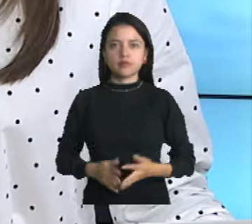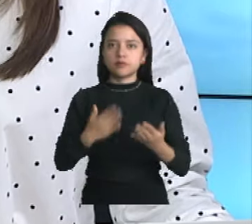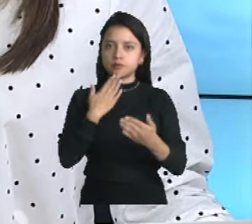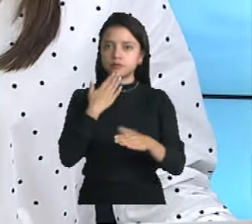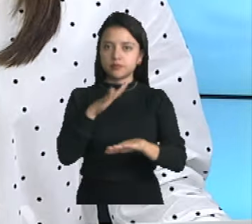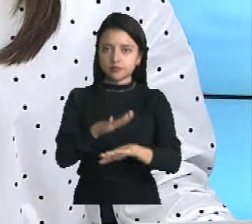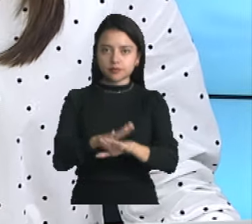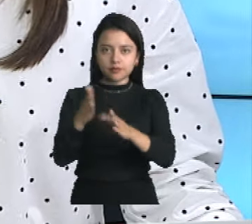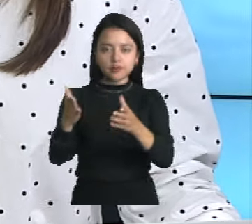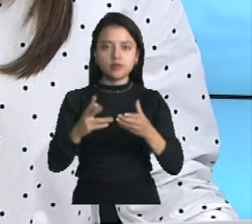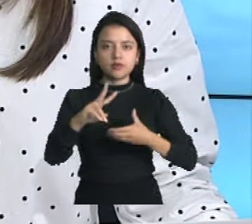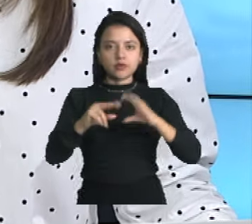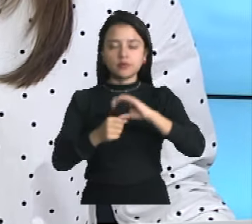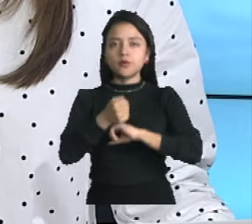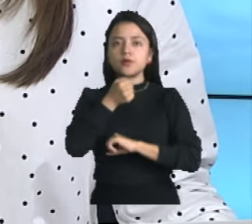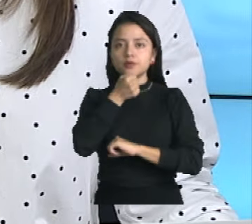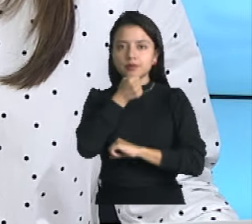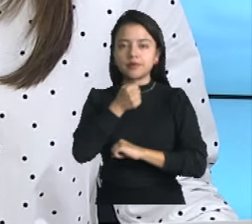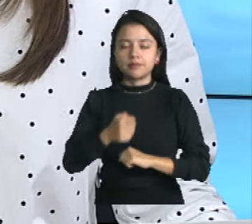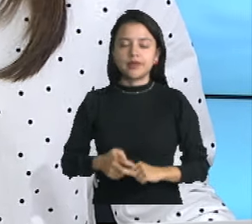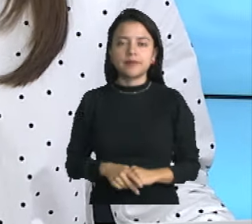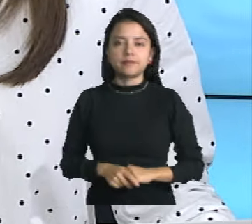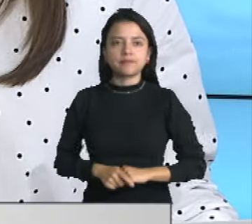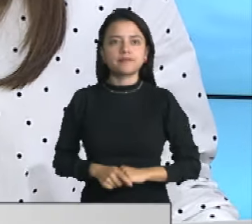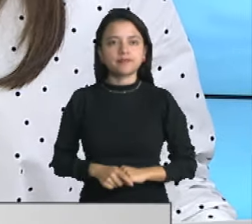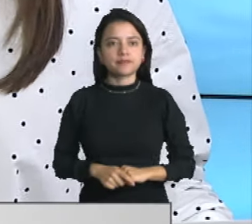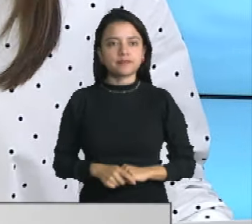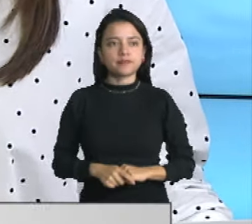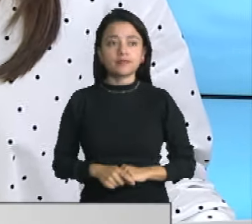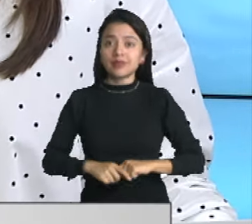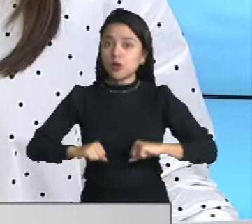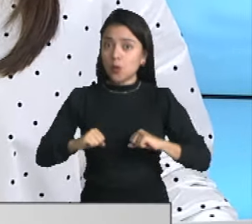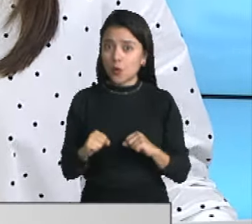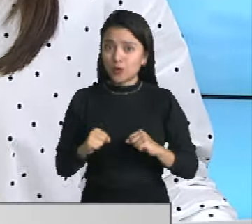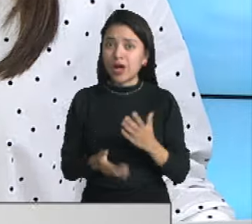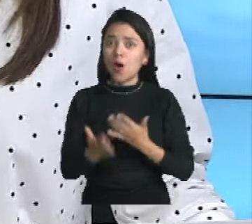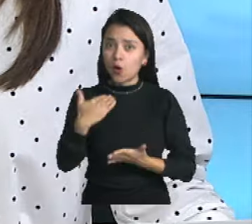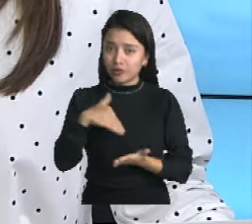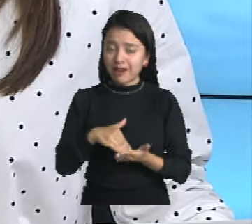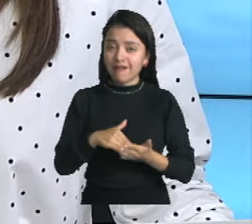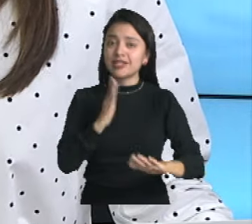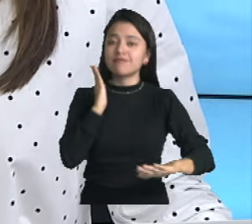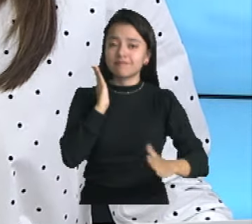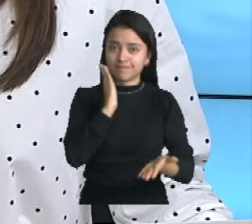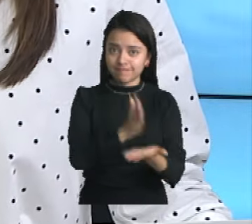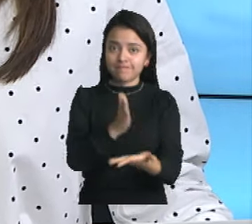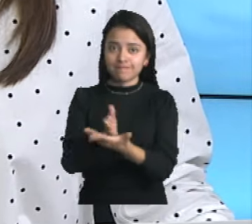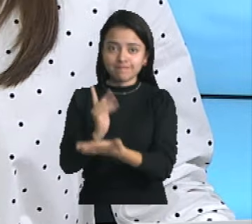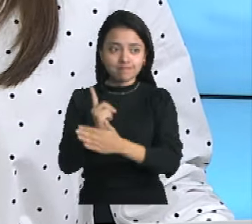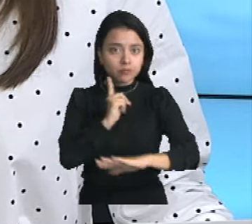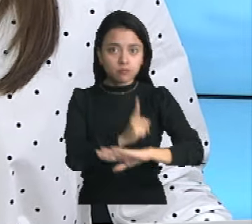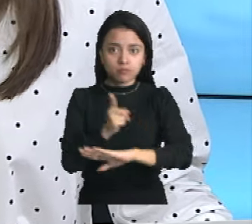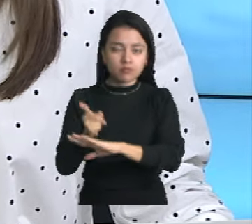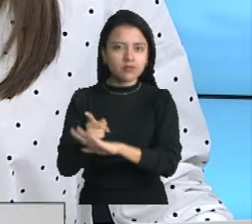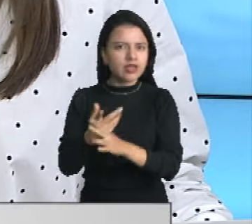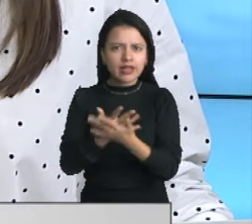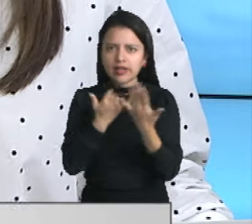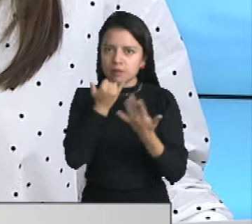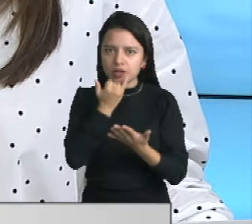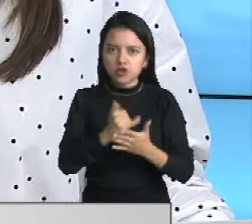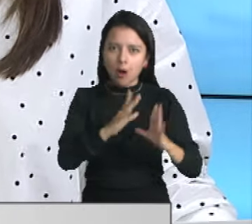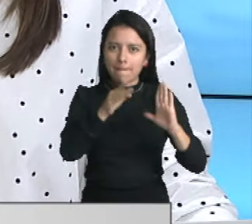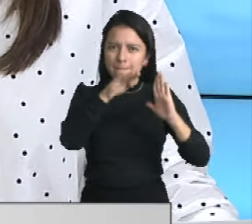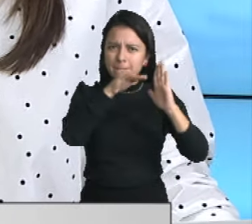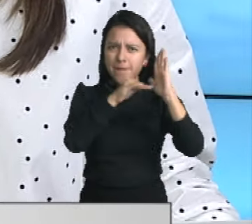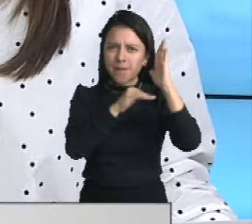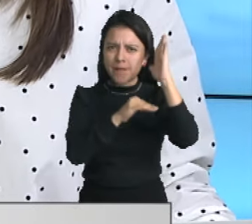Muy buenas tardes, bienvenidos a Noticentro 1 CMI. Bogotá vuelve al racionamiento diario este domingo. El sistema Chingaza